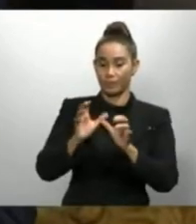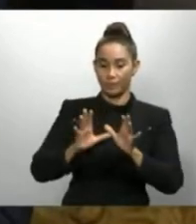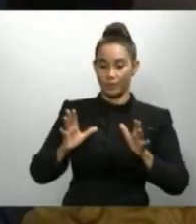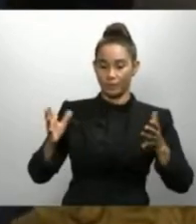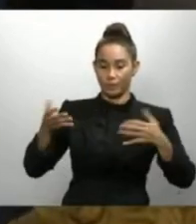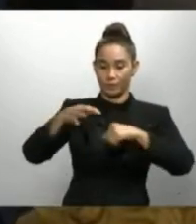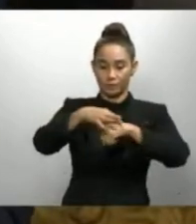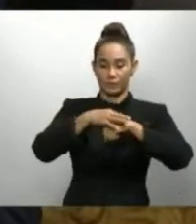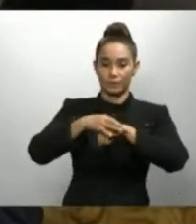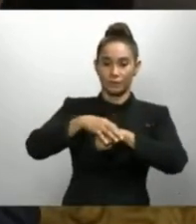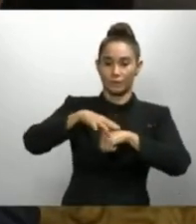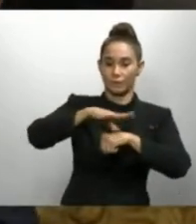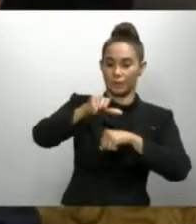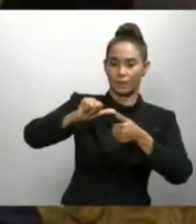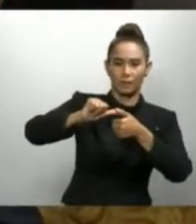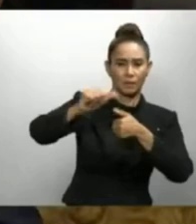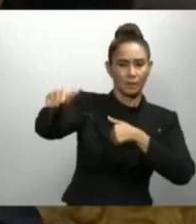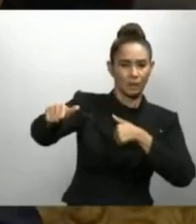de